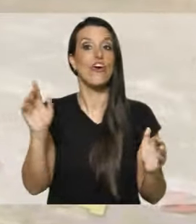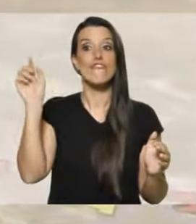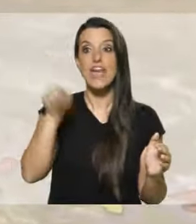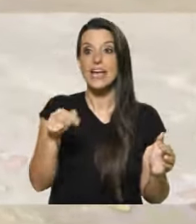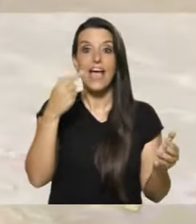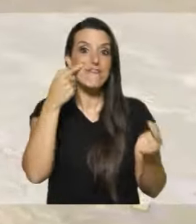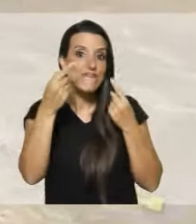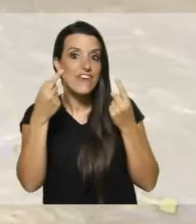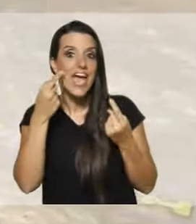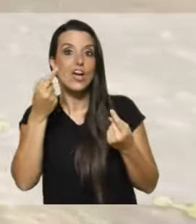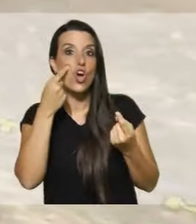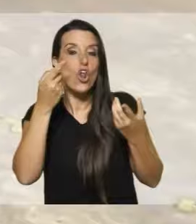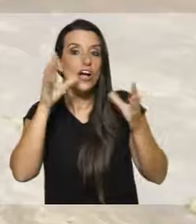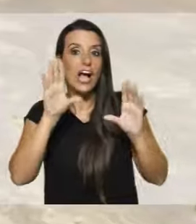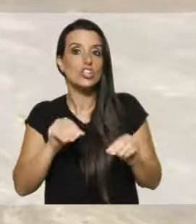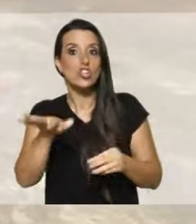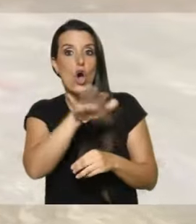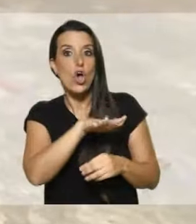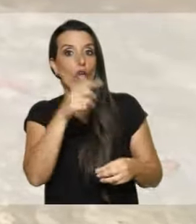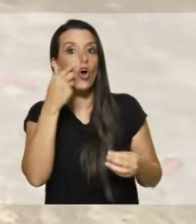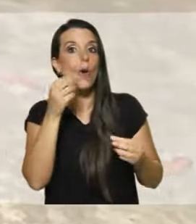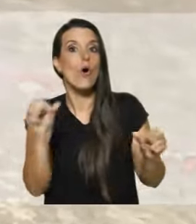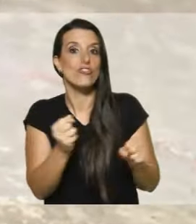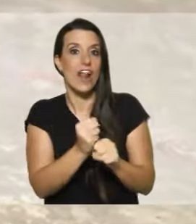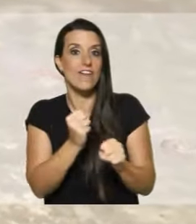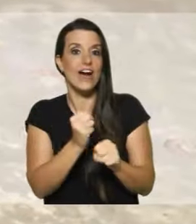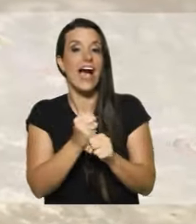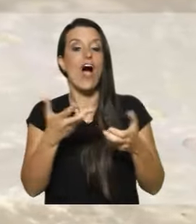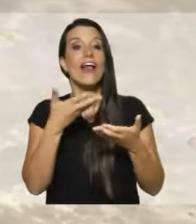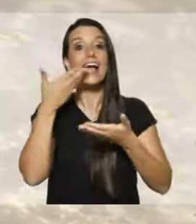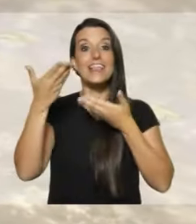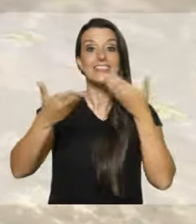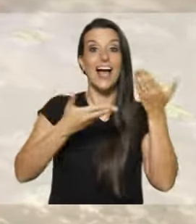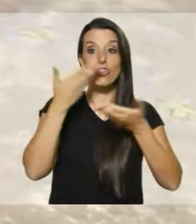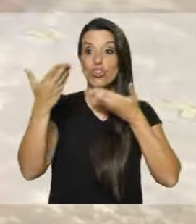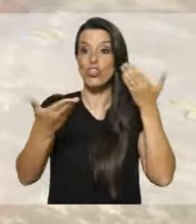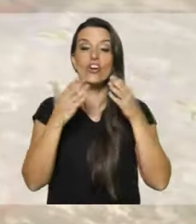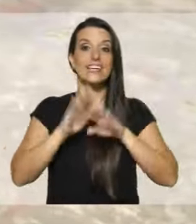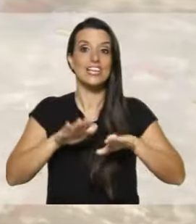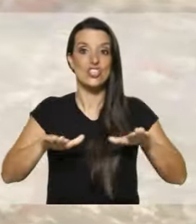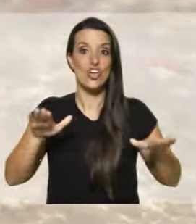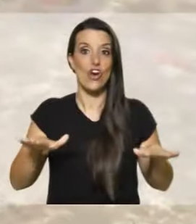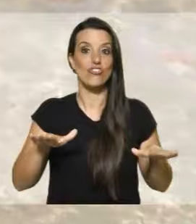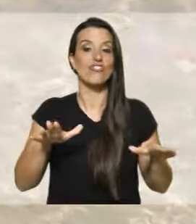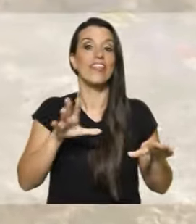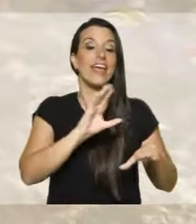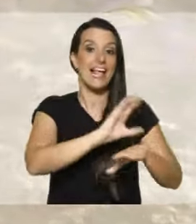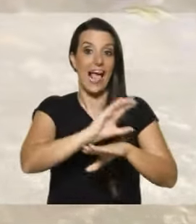palpa y lo conociera y lo viera de primera persona Ahora justamente nos están cantando los niños de